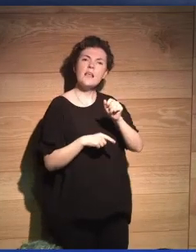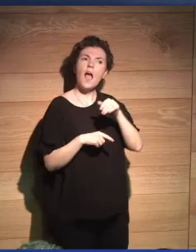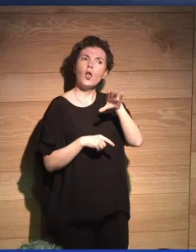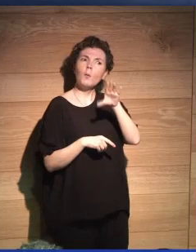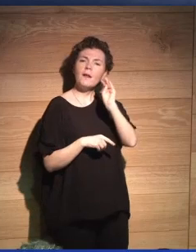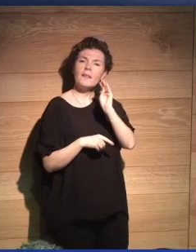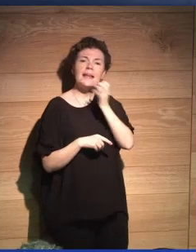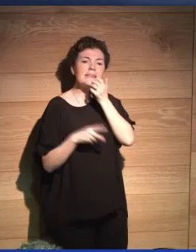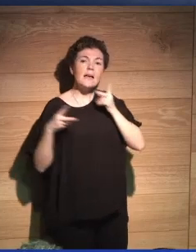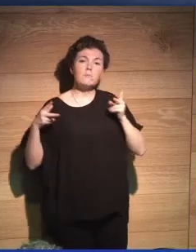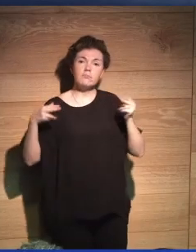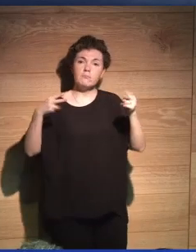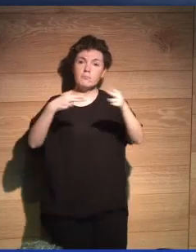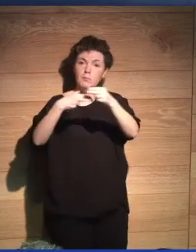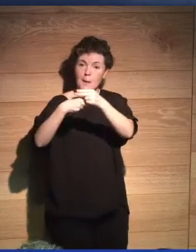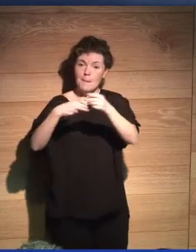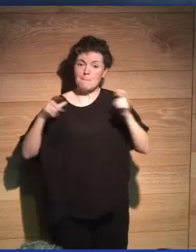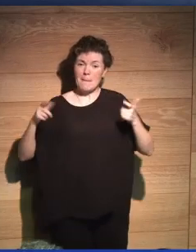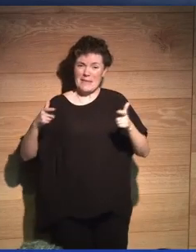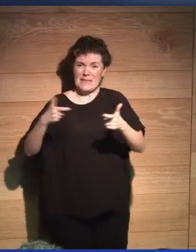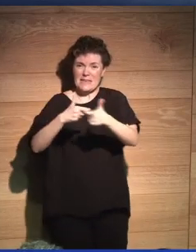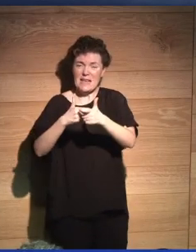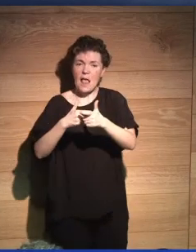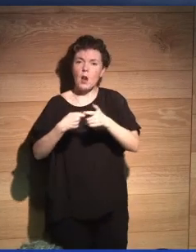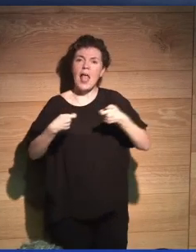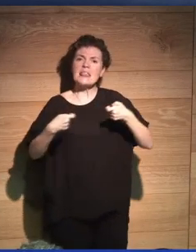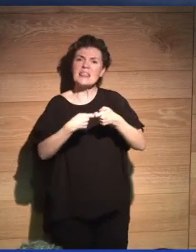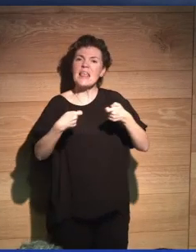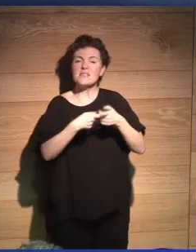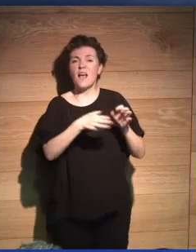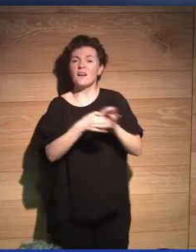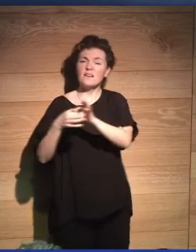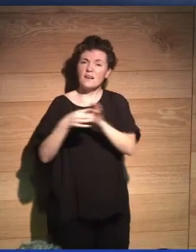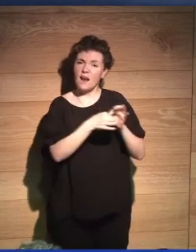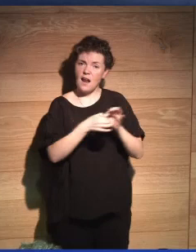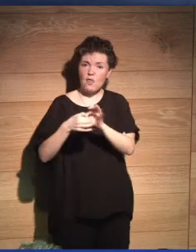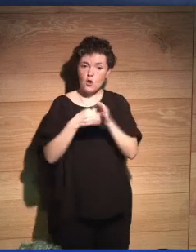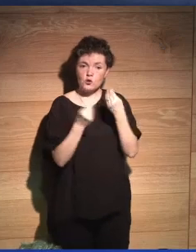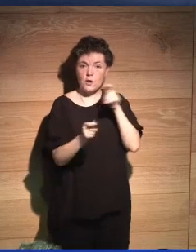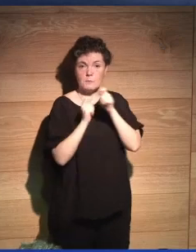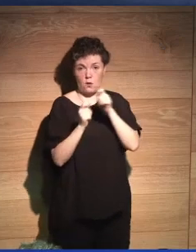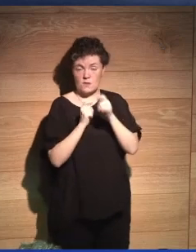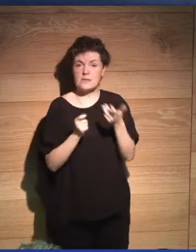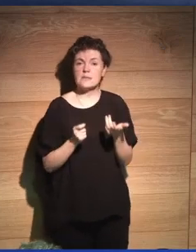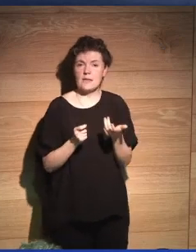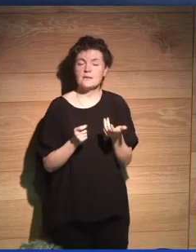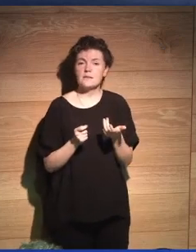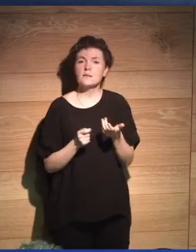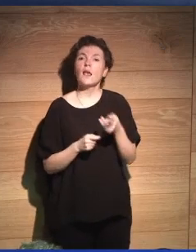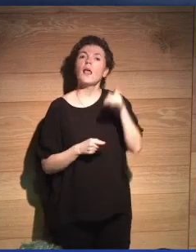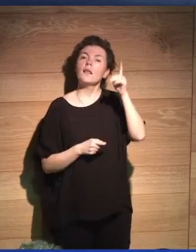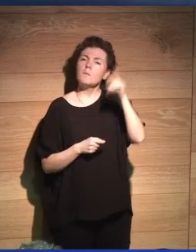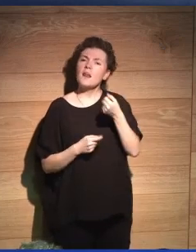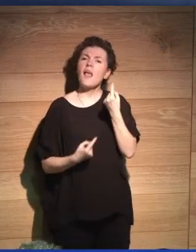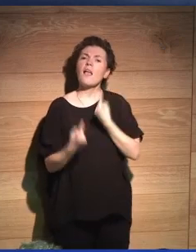cuantos más restricciones había, más tensas serían las relaciones con los corresponsales, incluso